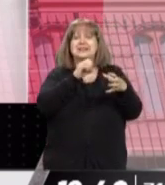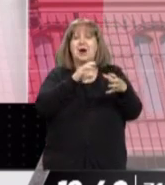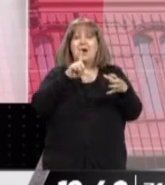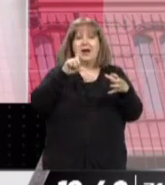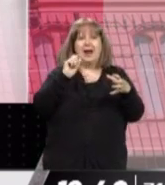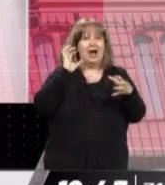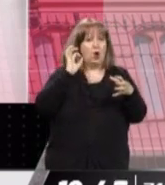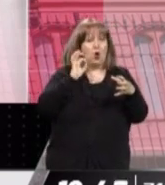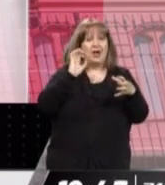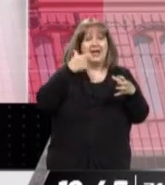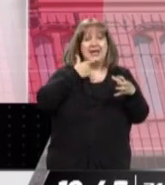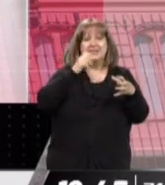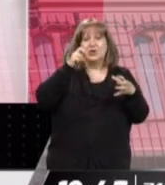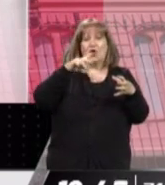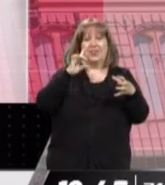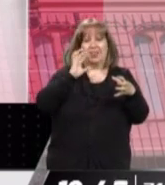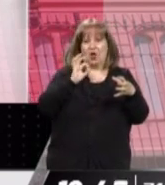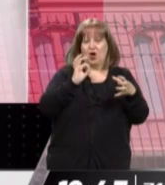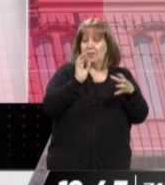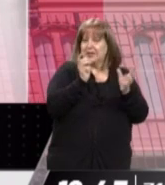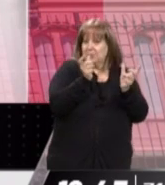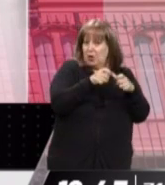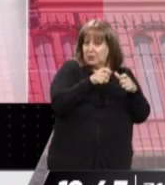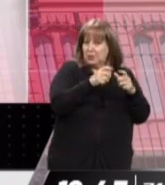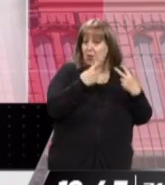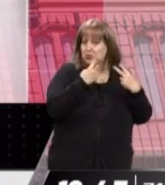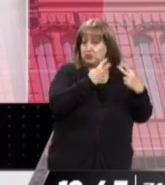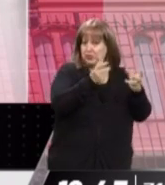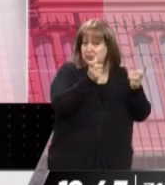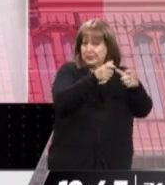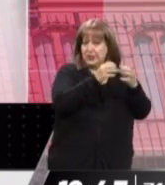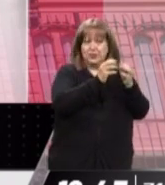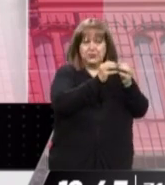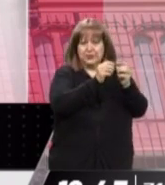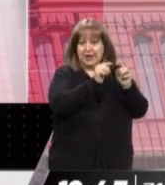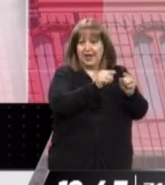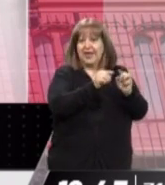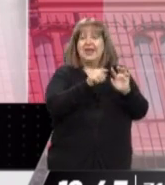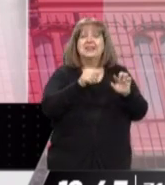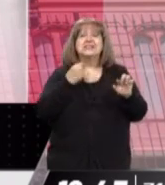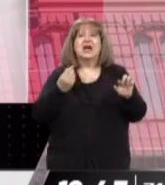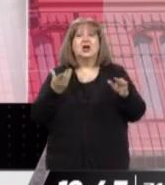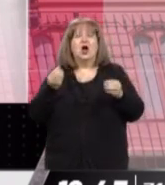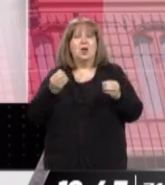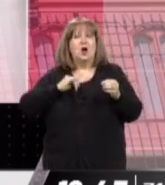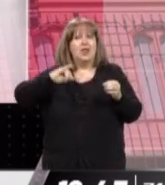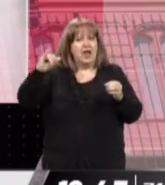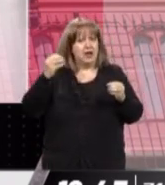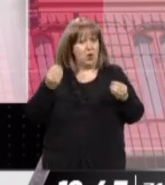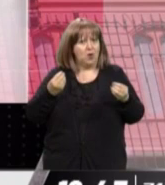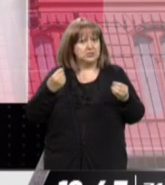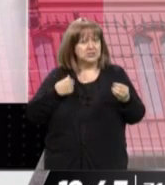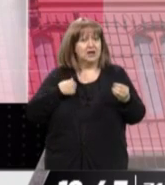mediático-judicial. Es un hilo de Twitter en donde agrega la impunidad y el absurdo jurídico a cielo abierto y hace una serie de comparaciones y contradicciones